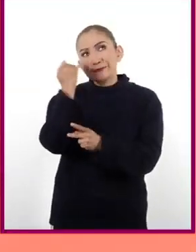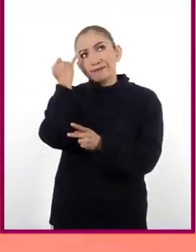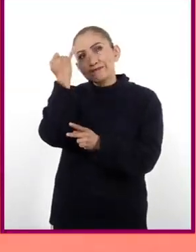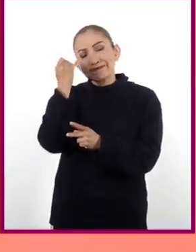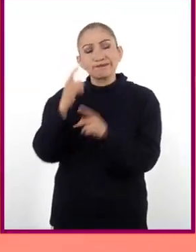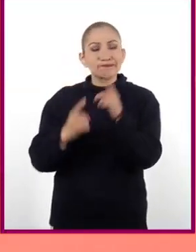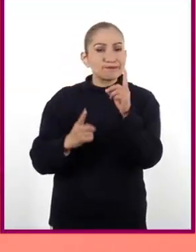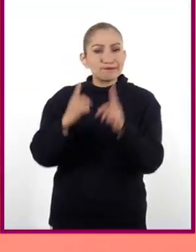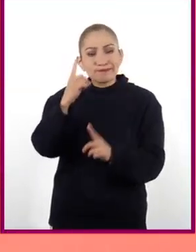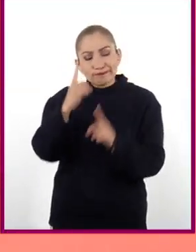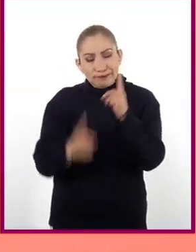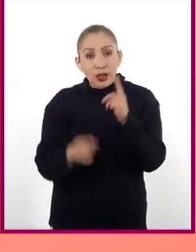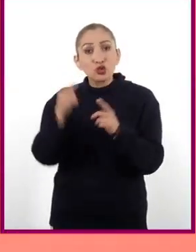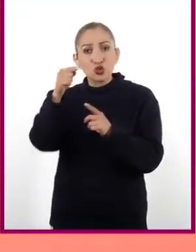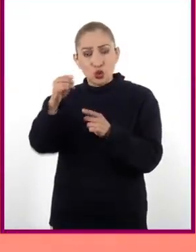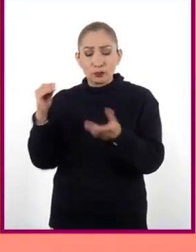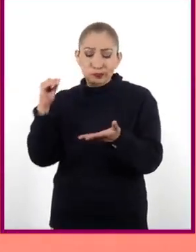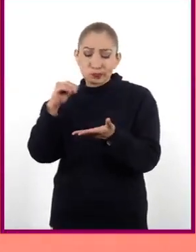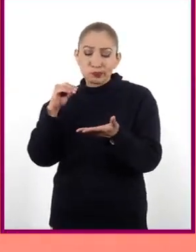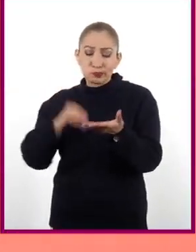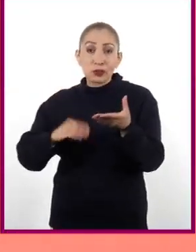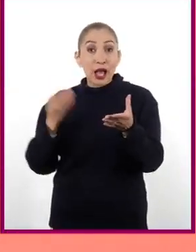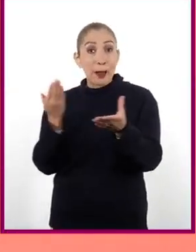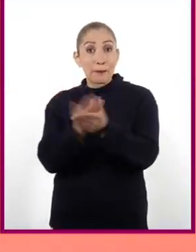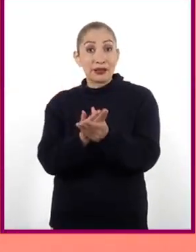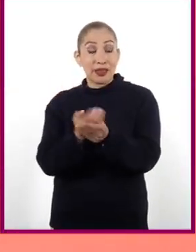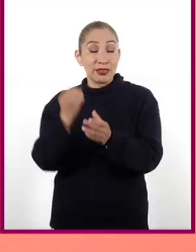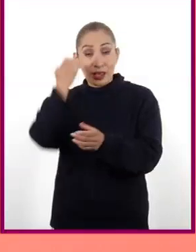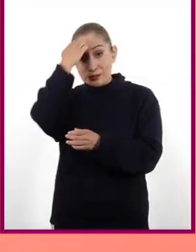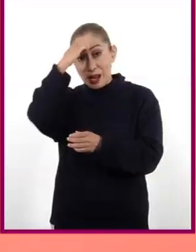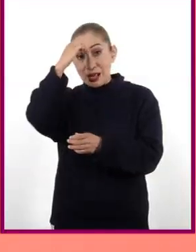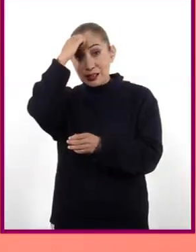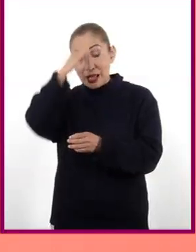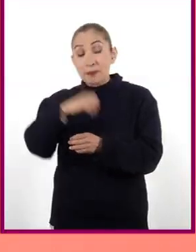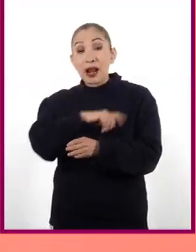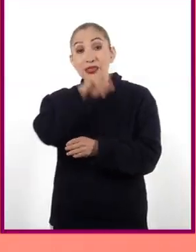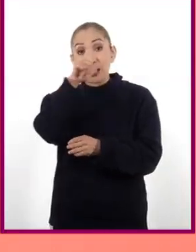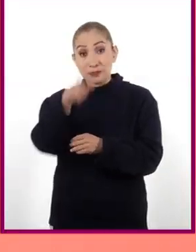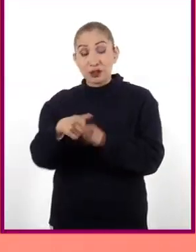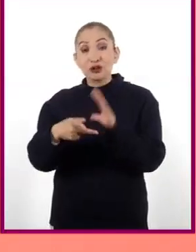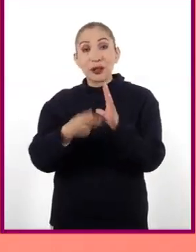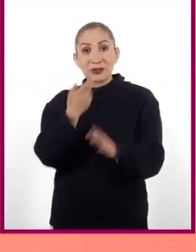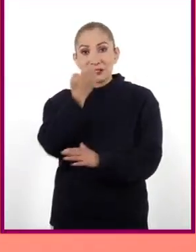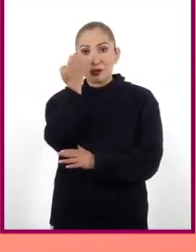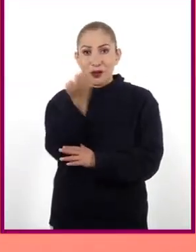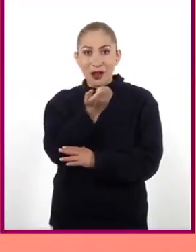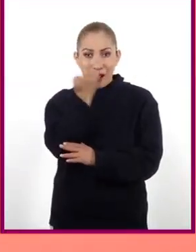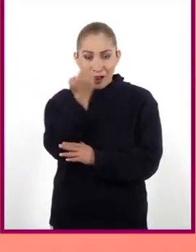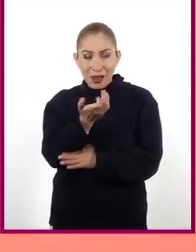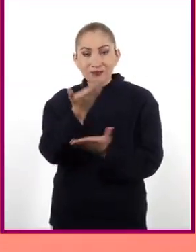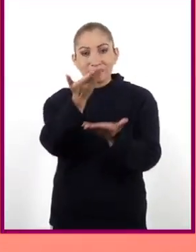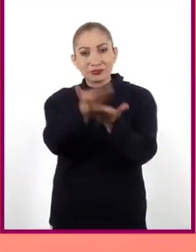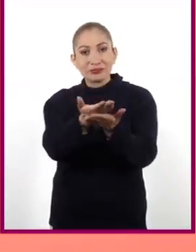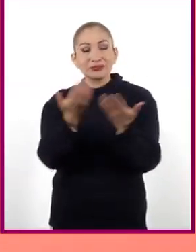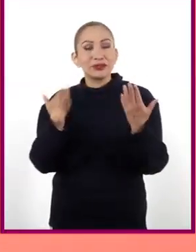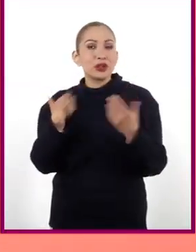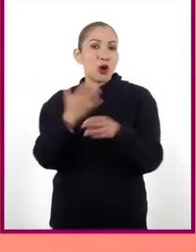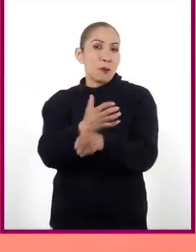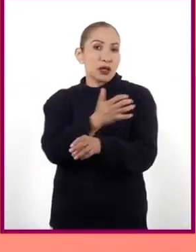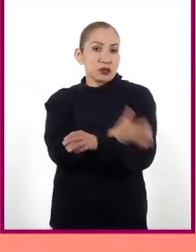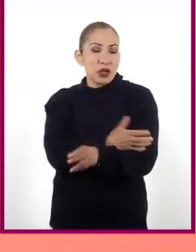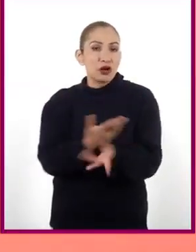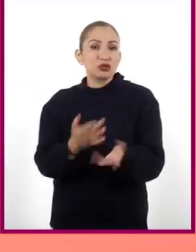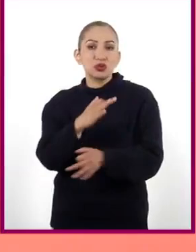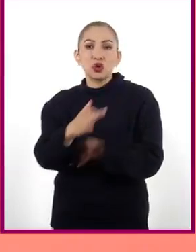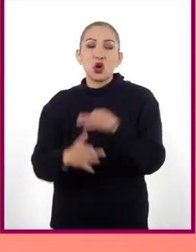surgir. Recuerden integrarlas a su carpeta de experiencias para que al regresar a la escuela las presenten a sus